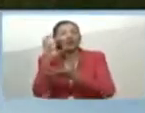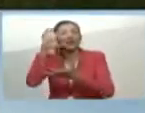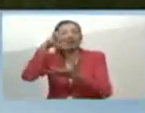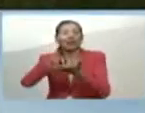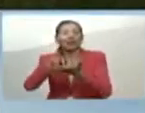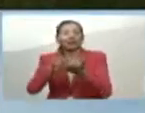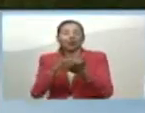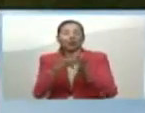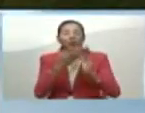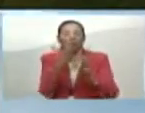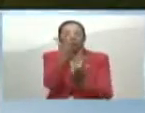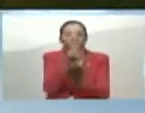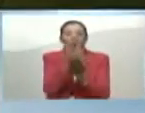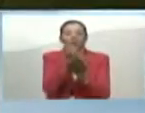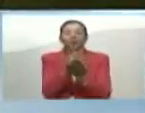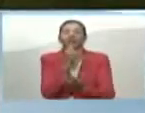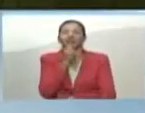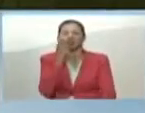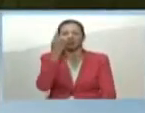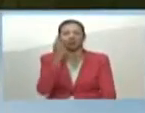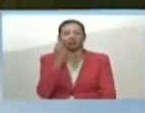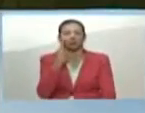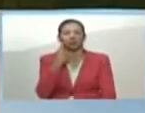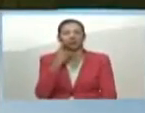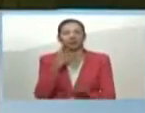Bueno, vamos a ver quién falta por aquí.